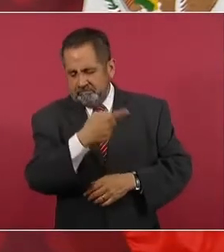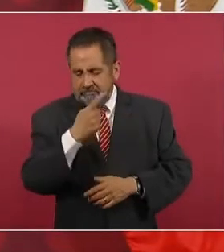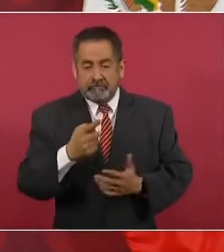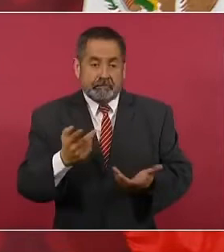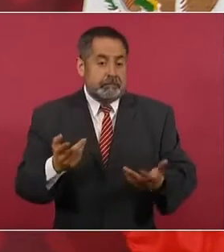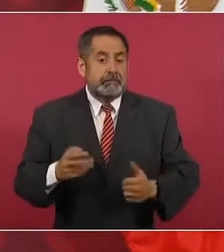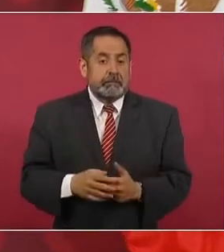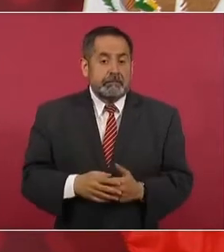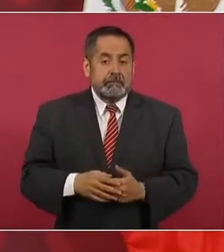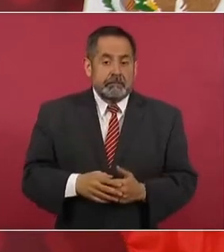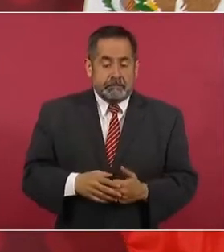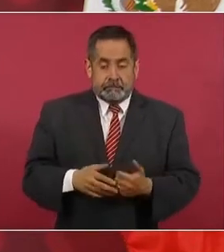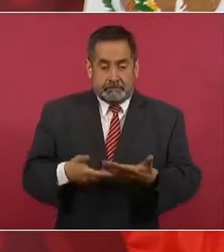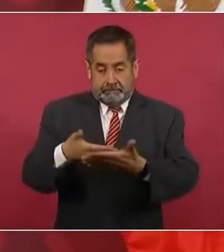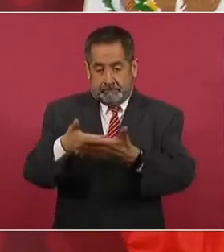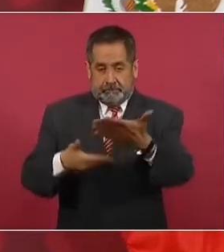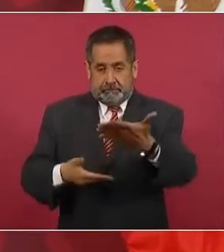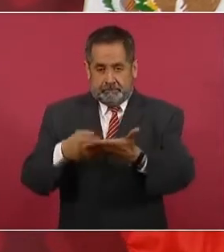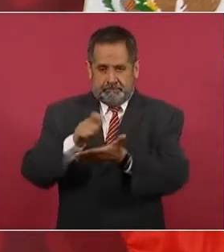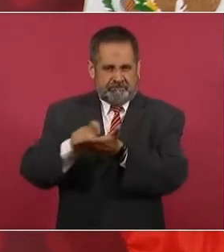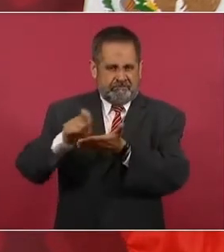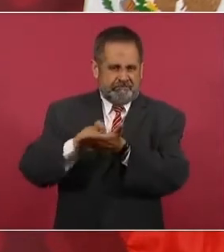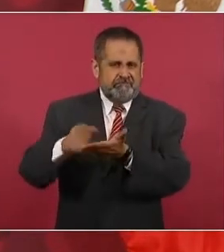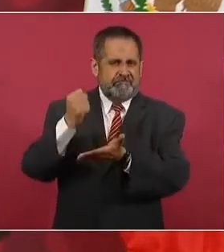Y está en la carta